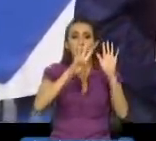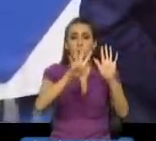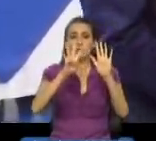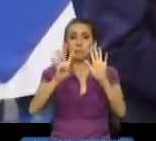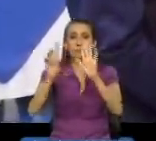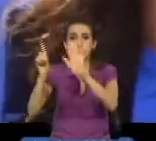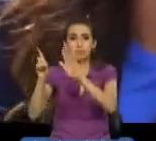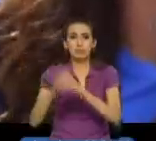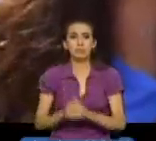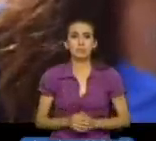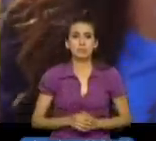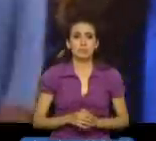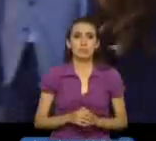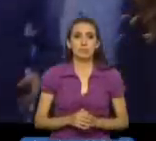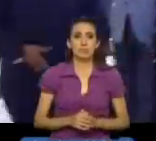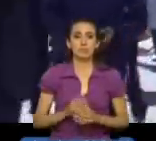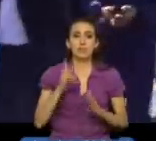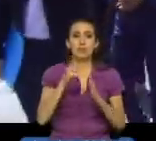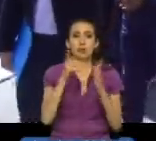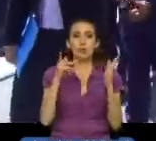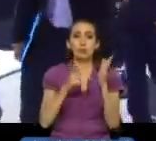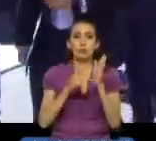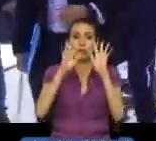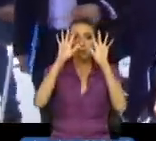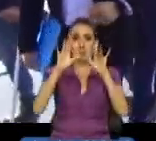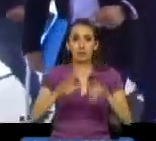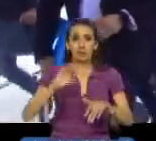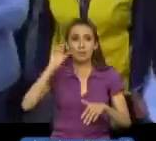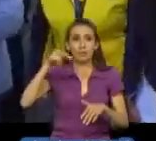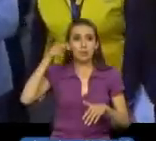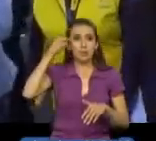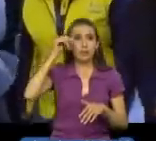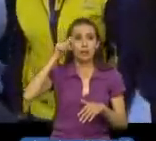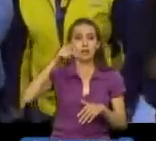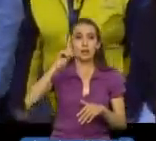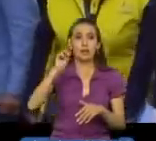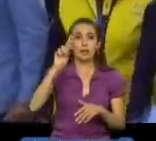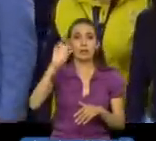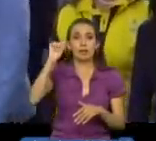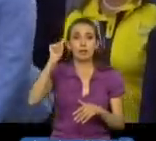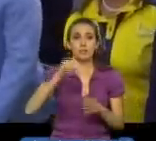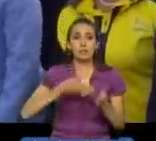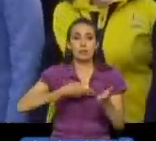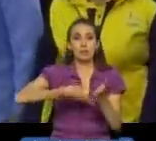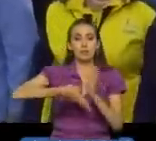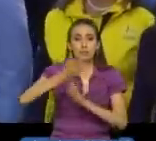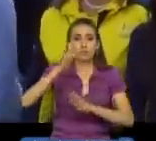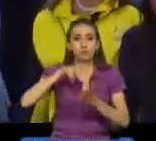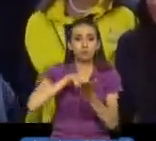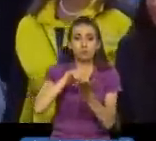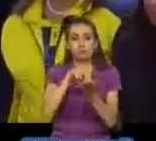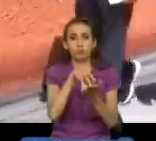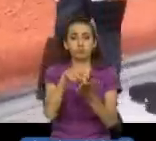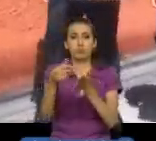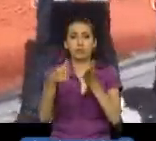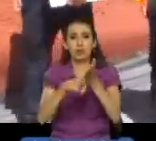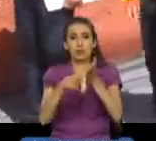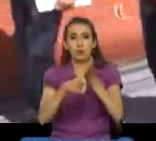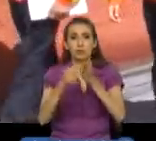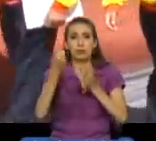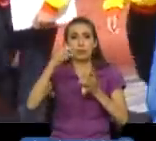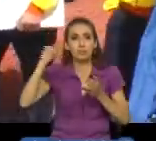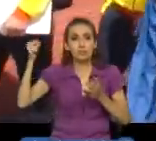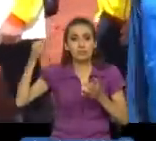disciplina de marcha el evento encabezado por la secretaria de estado Andrea sotomayor inició con una caminata por los alrededores del ministerio ubicado al norte de la